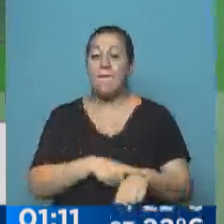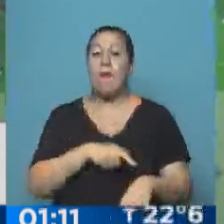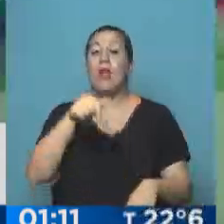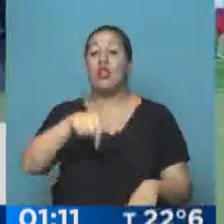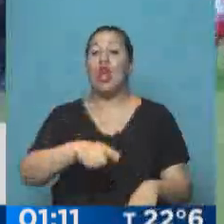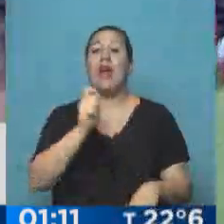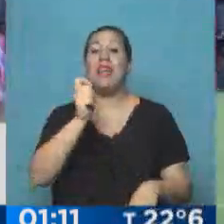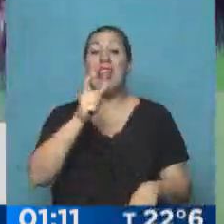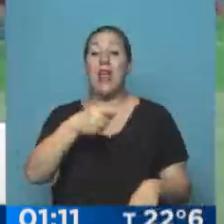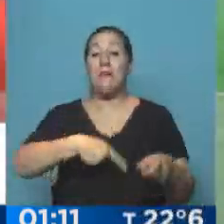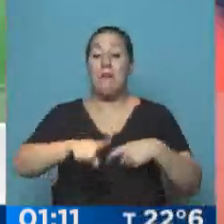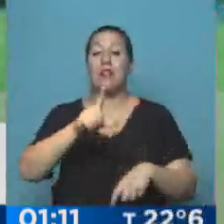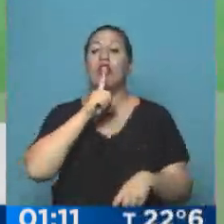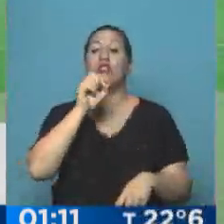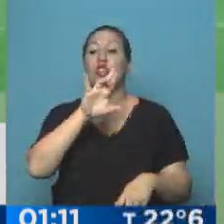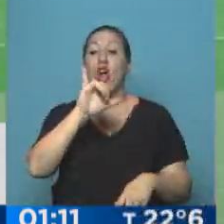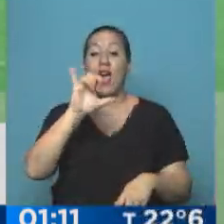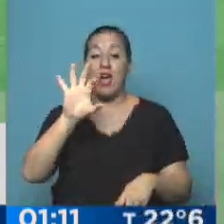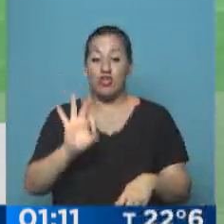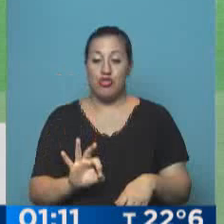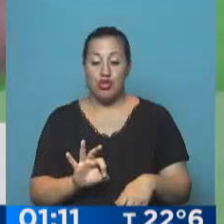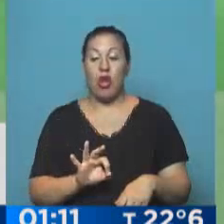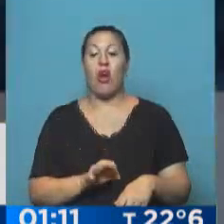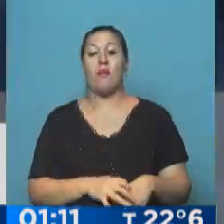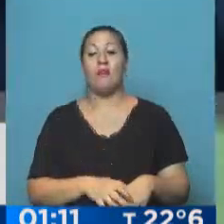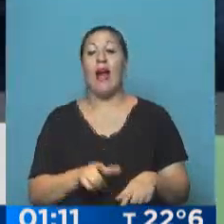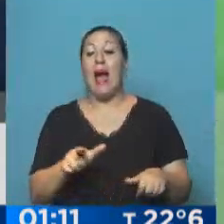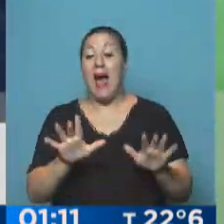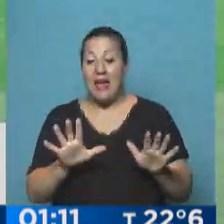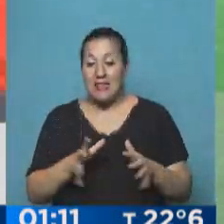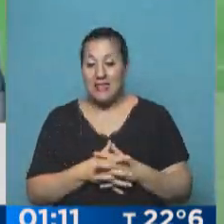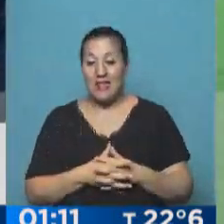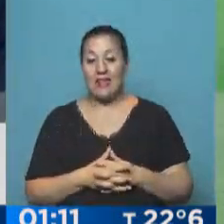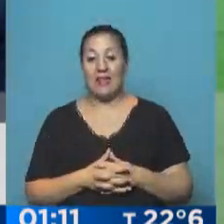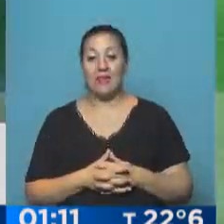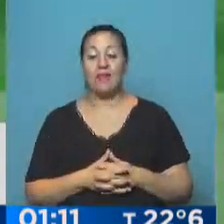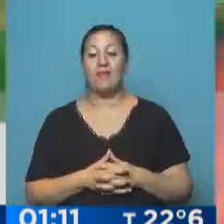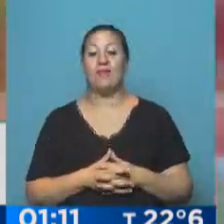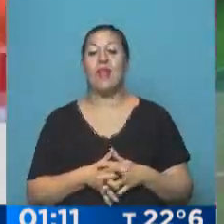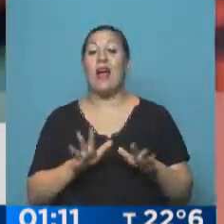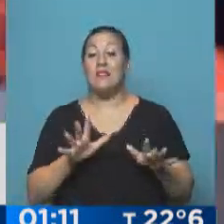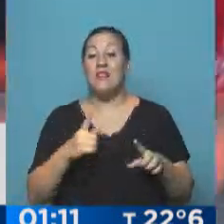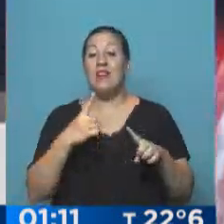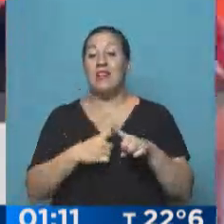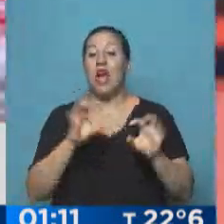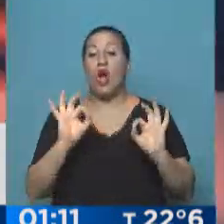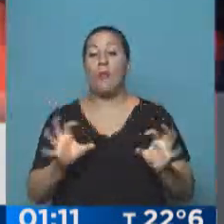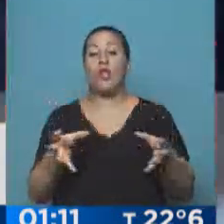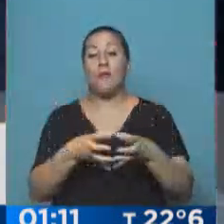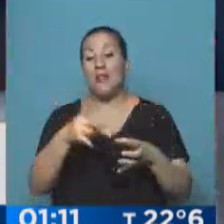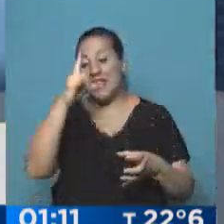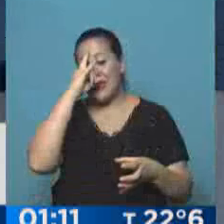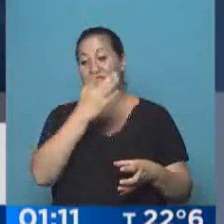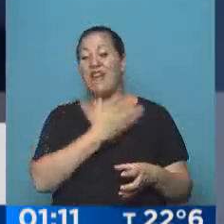que convertirlo. No lo hizo, Travesaño, y de esta manera, así festejaba todo el equipo de Independiente Santa